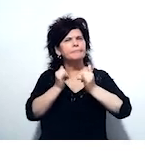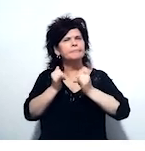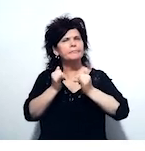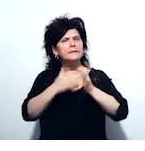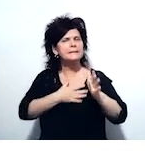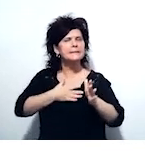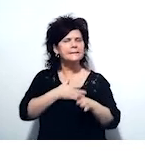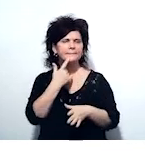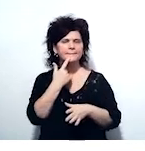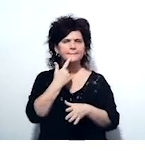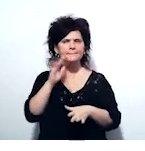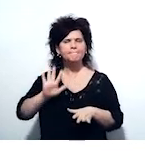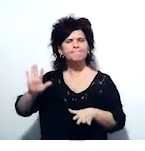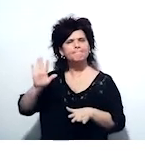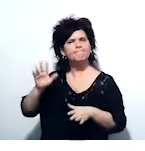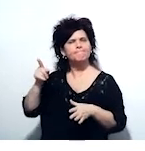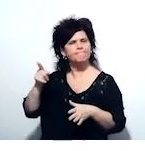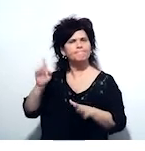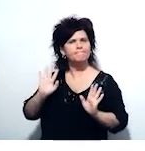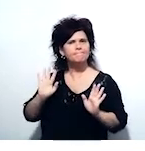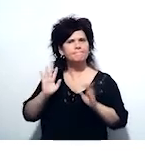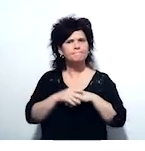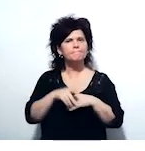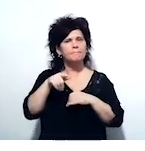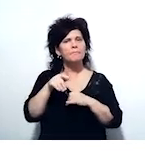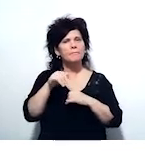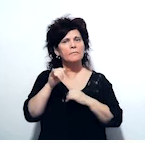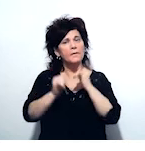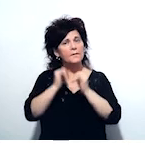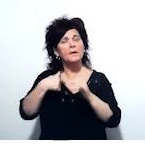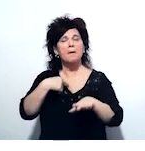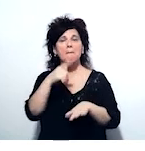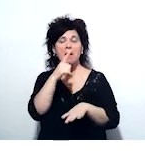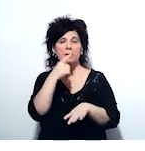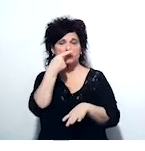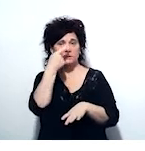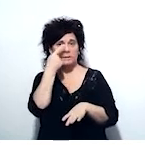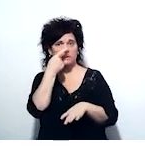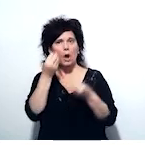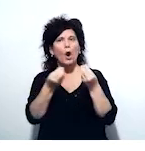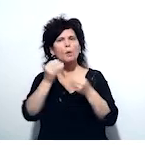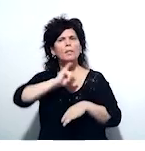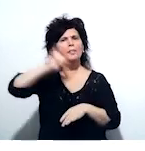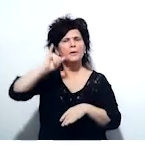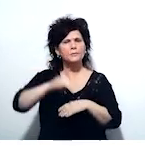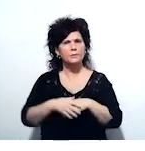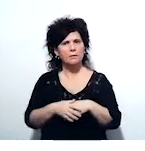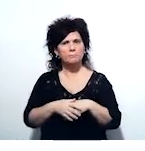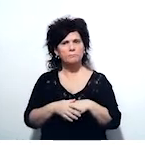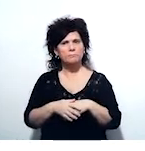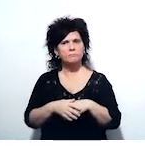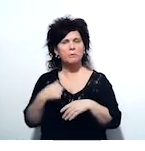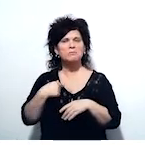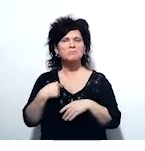si les genera desconfianza, y acá les informa, que me parece muy interesante, cómo denunciar, ¿no? Porque a veces uno dice, bueno,